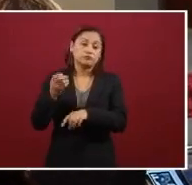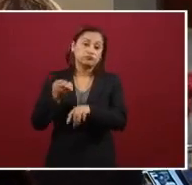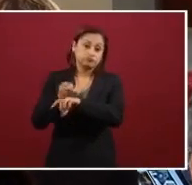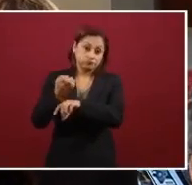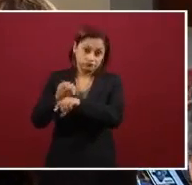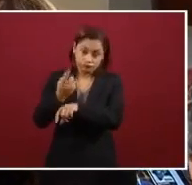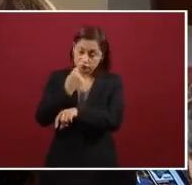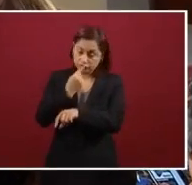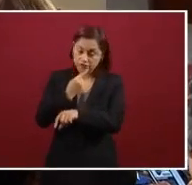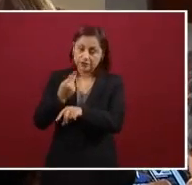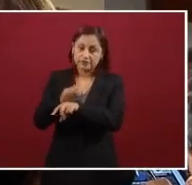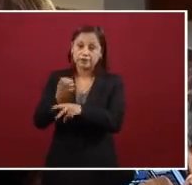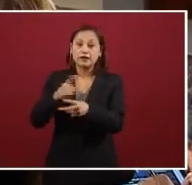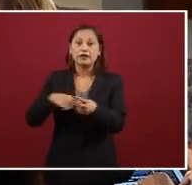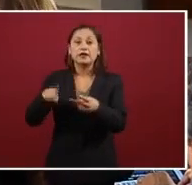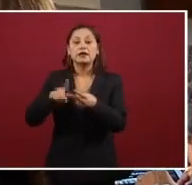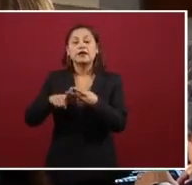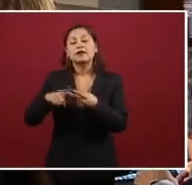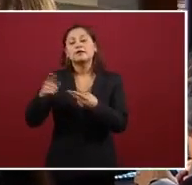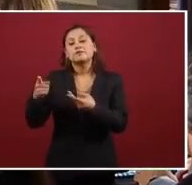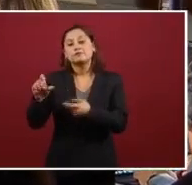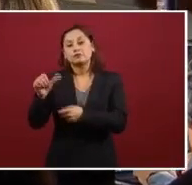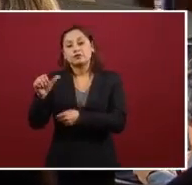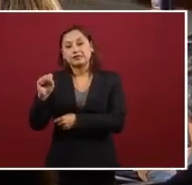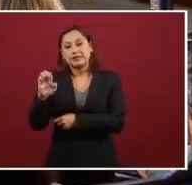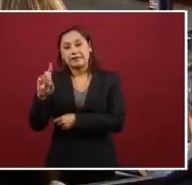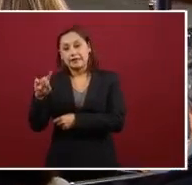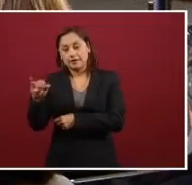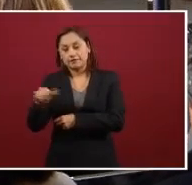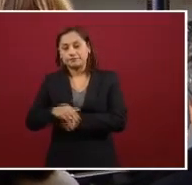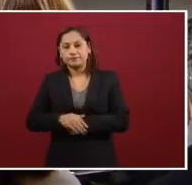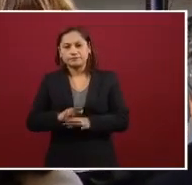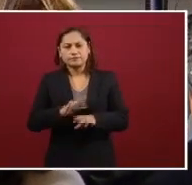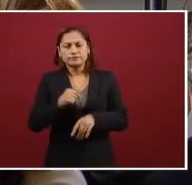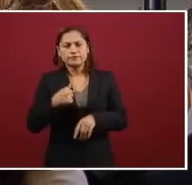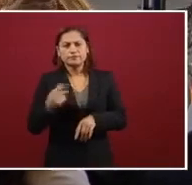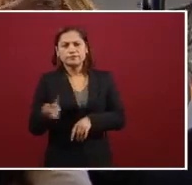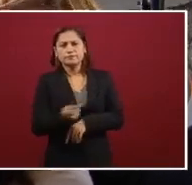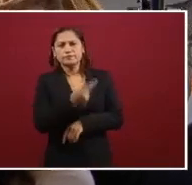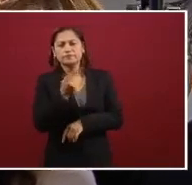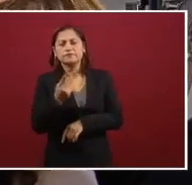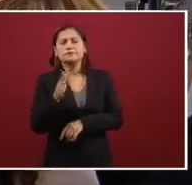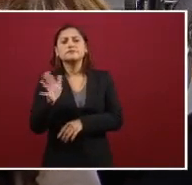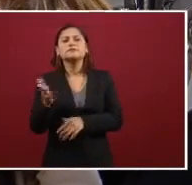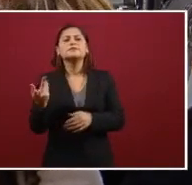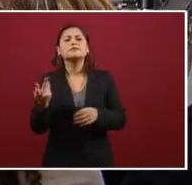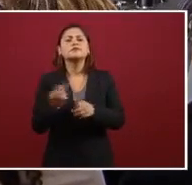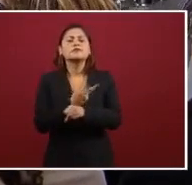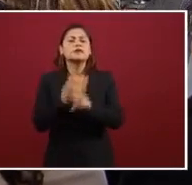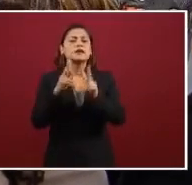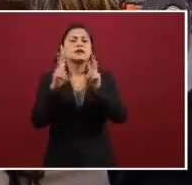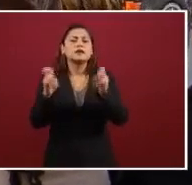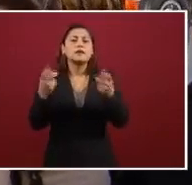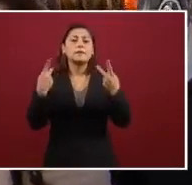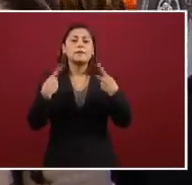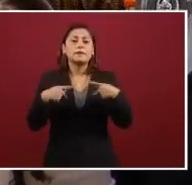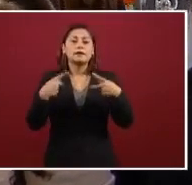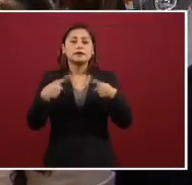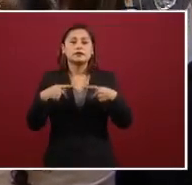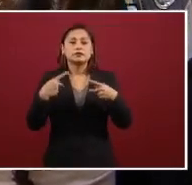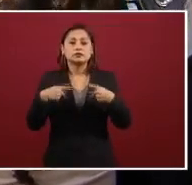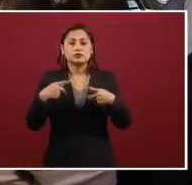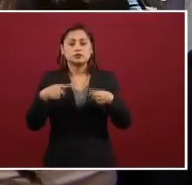Gracias, canciller. Para insistirle sobre este tema del traslado que se está haciendo de migrantes que son regresados a México